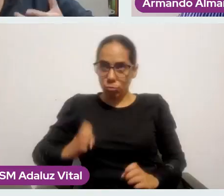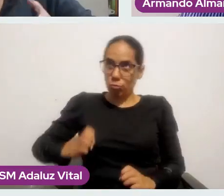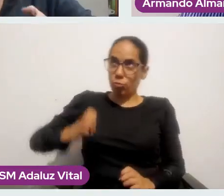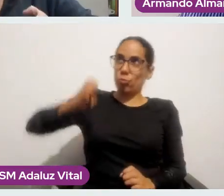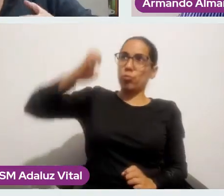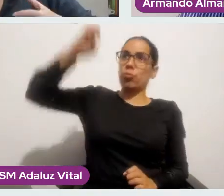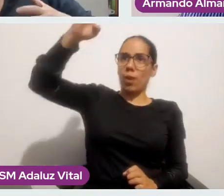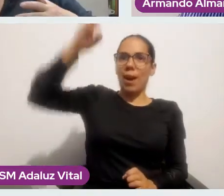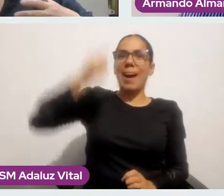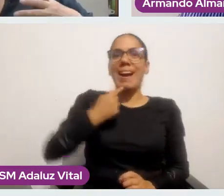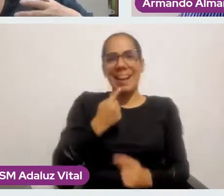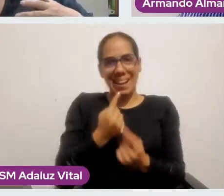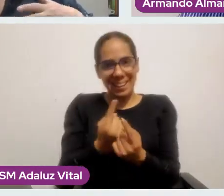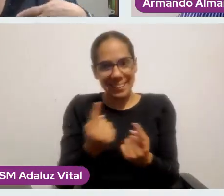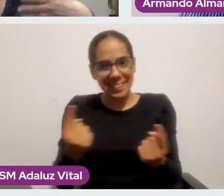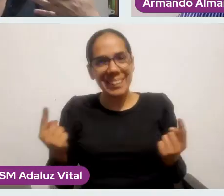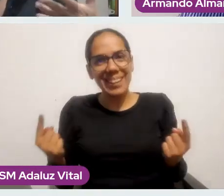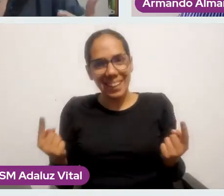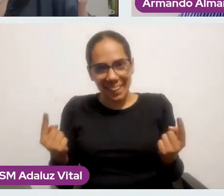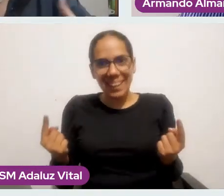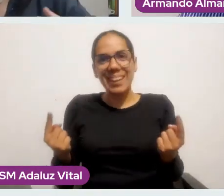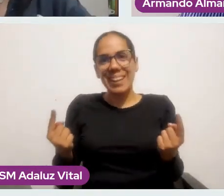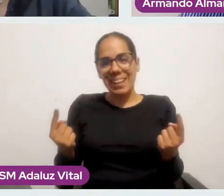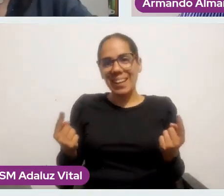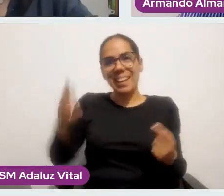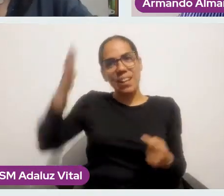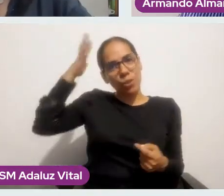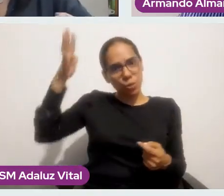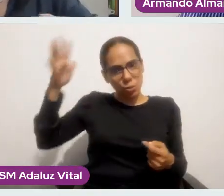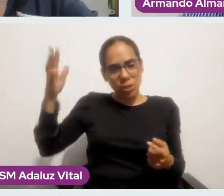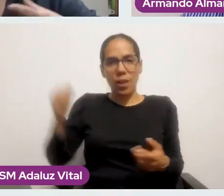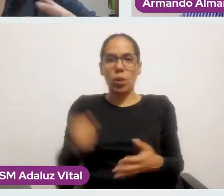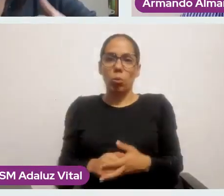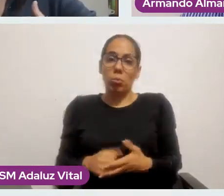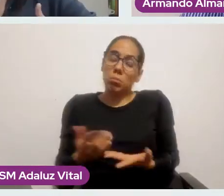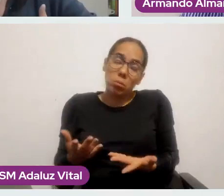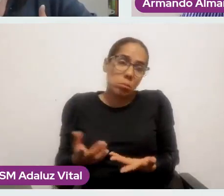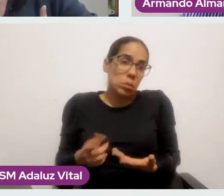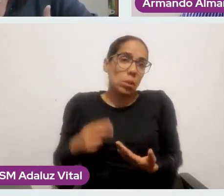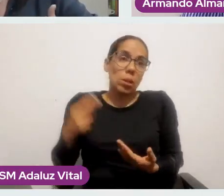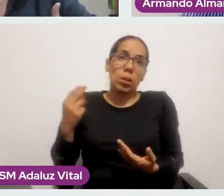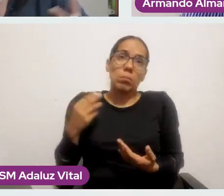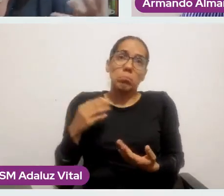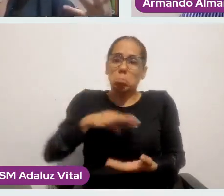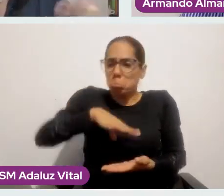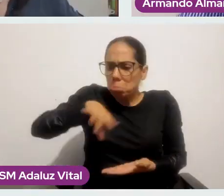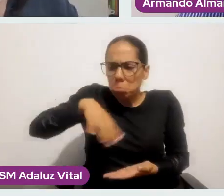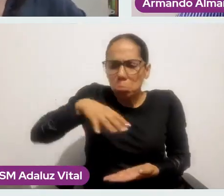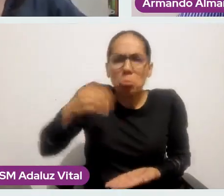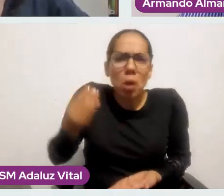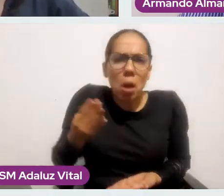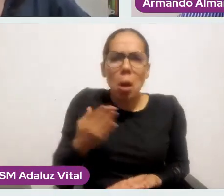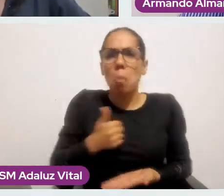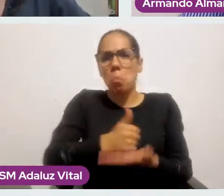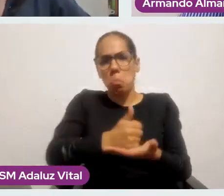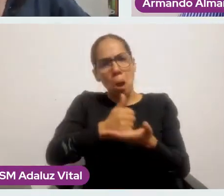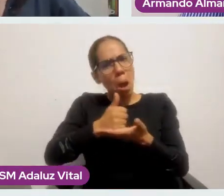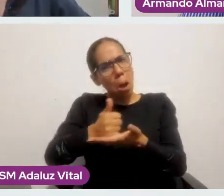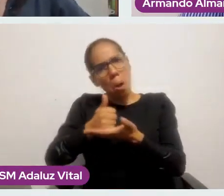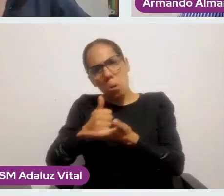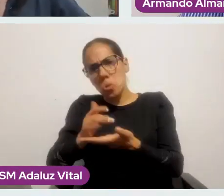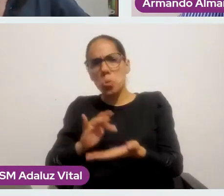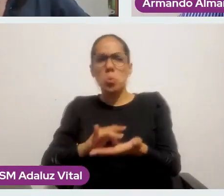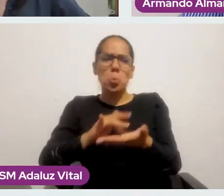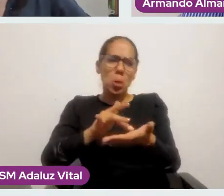a buscar apoyo, ya sea también bien visto o mantener comunicaciones, ¿no? Como bien dice también, bueno, más